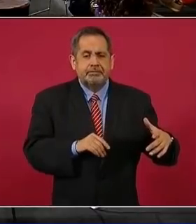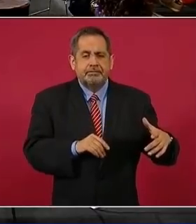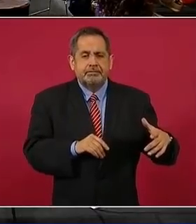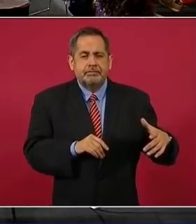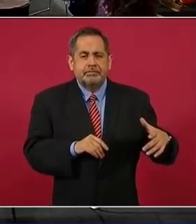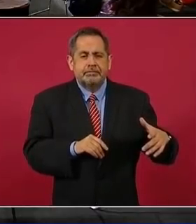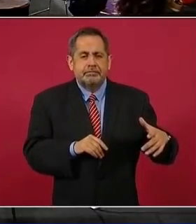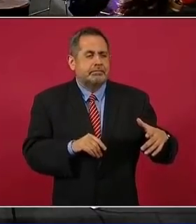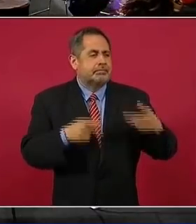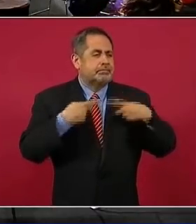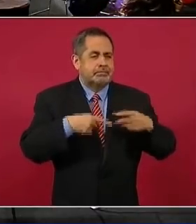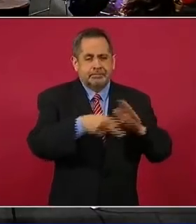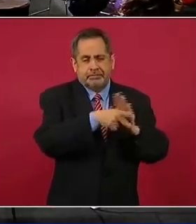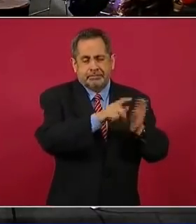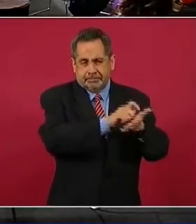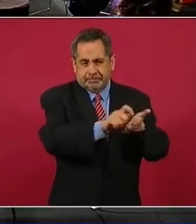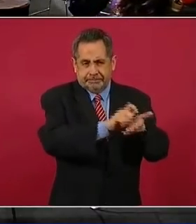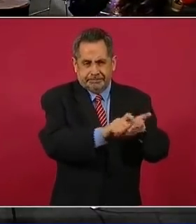todos esos periodistas,